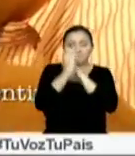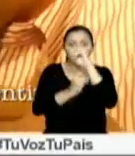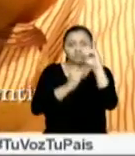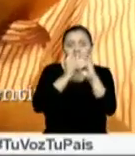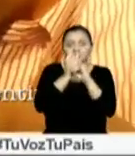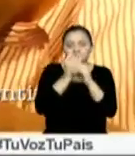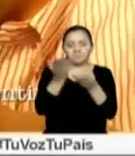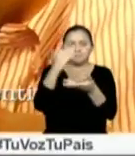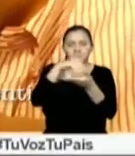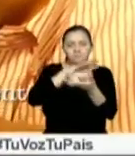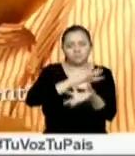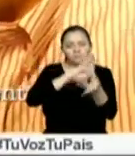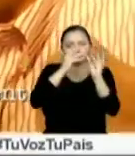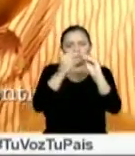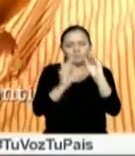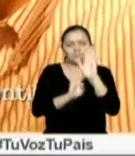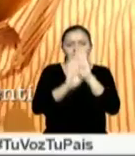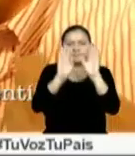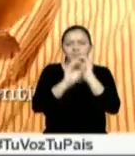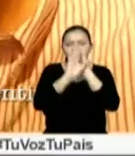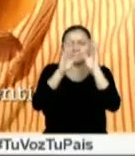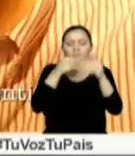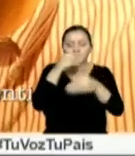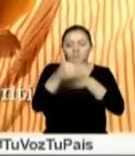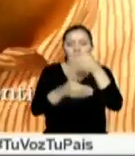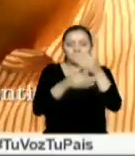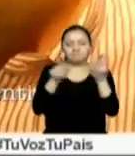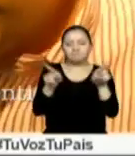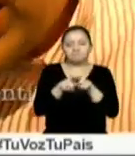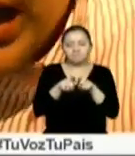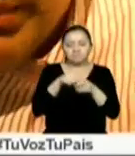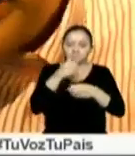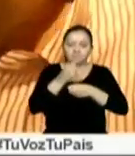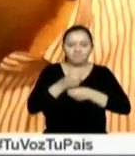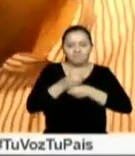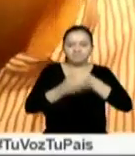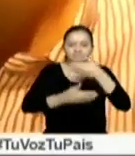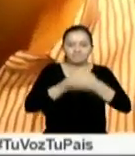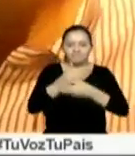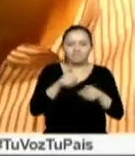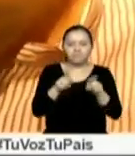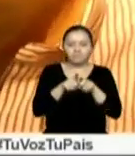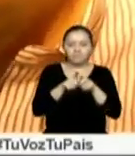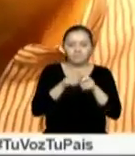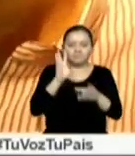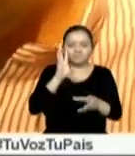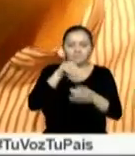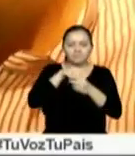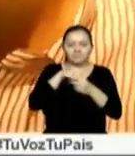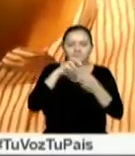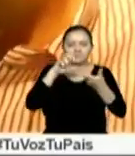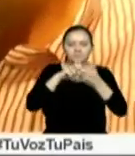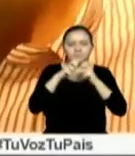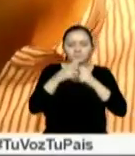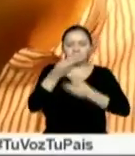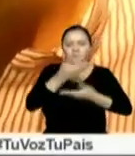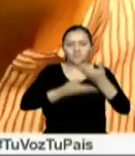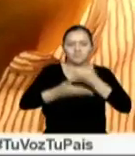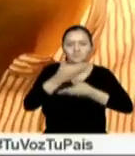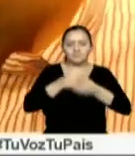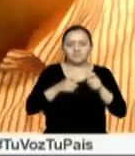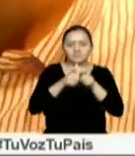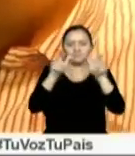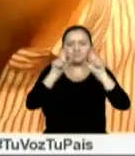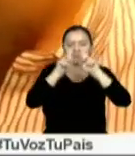están reconfigurando para Sí para su propio bien Esto es una prácticamente es una invasión comercial de grandes